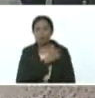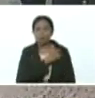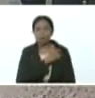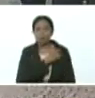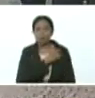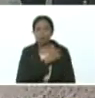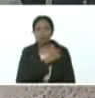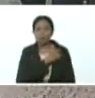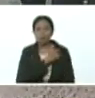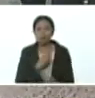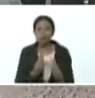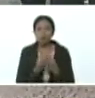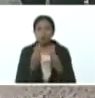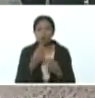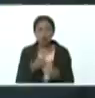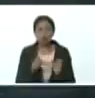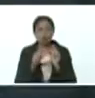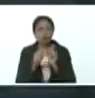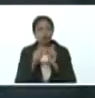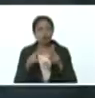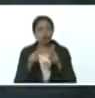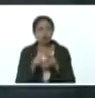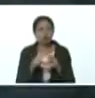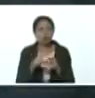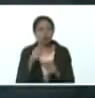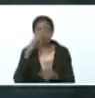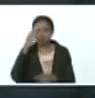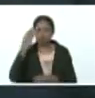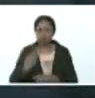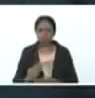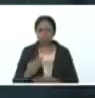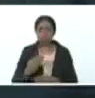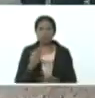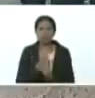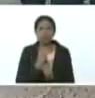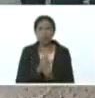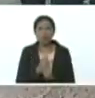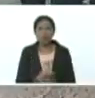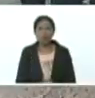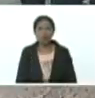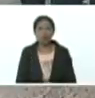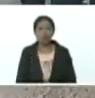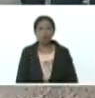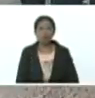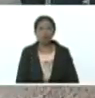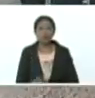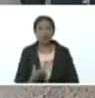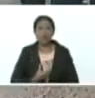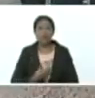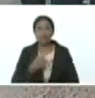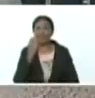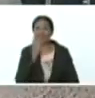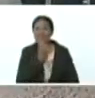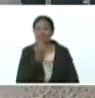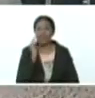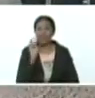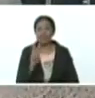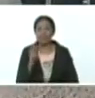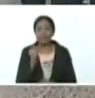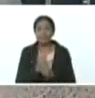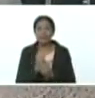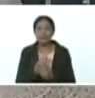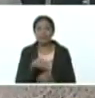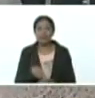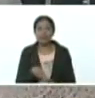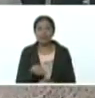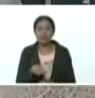su acompañamiento permanente, su disciplina, su trabajo. A Alejandro Terán, el alcalde